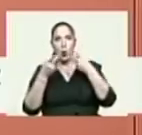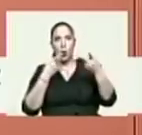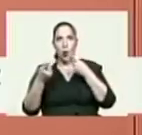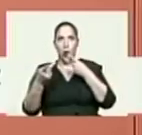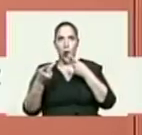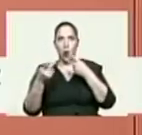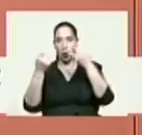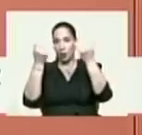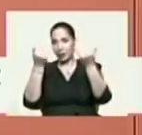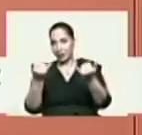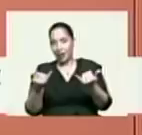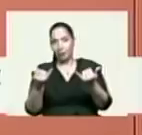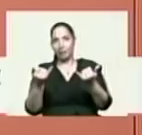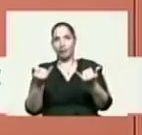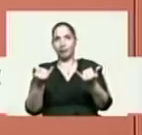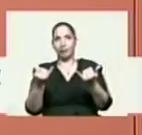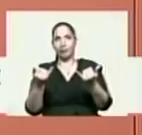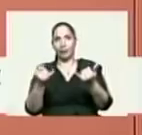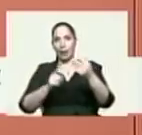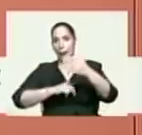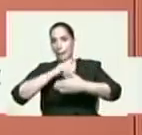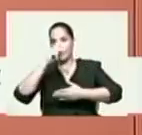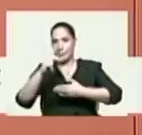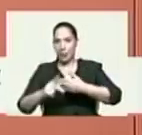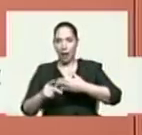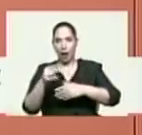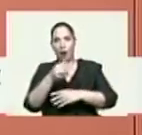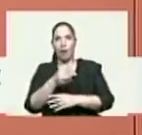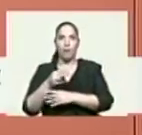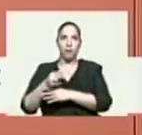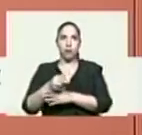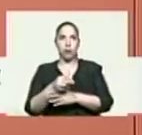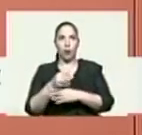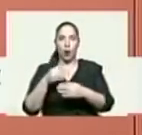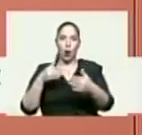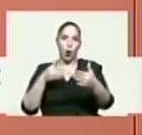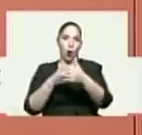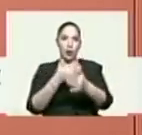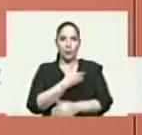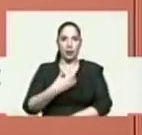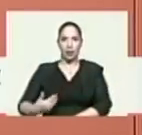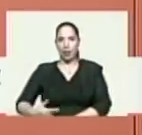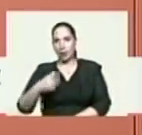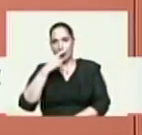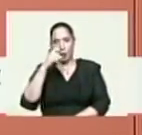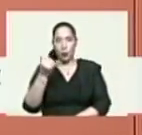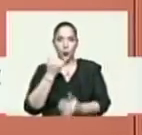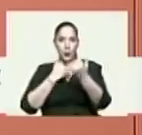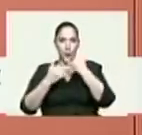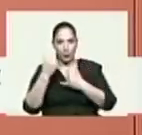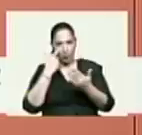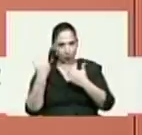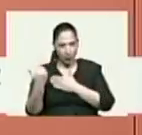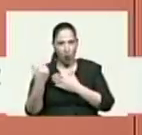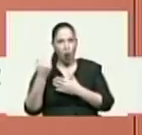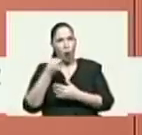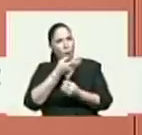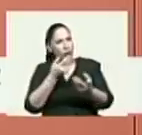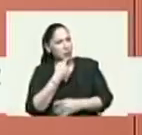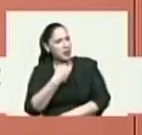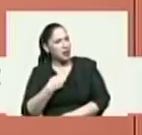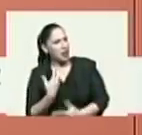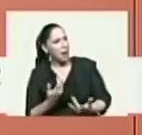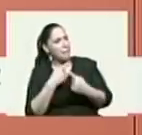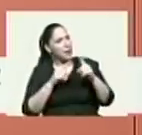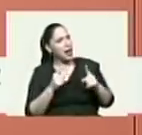ya estaba en el plan del magnicidio en grado de frustración. Ustedes me dirán, bueno, pero García Palomo no